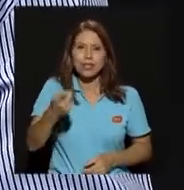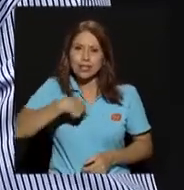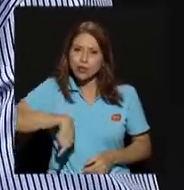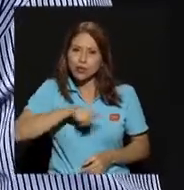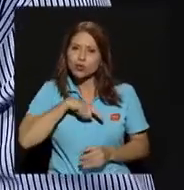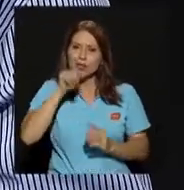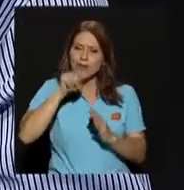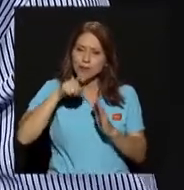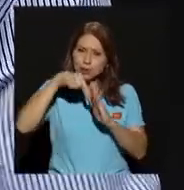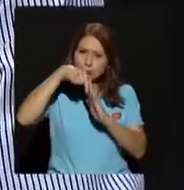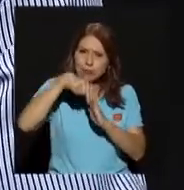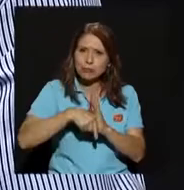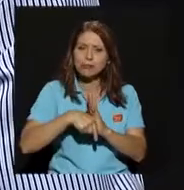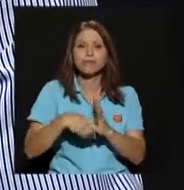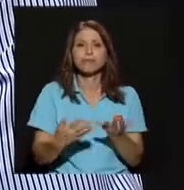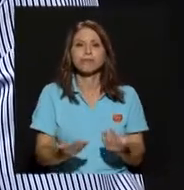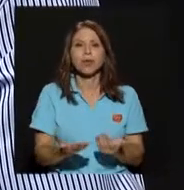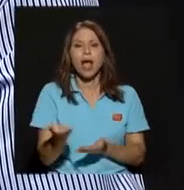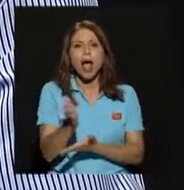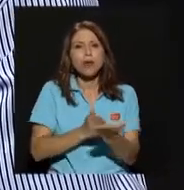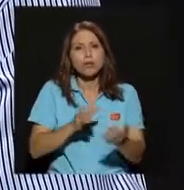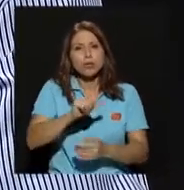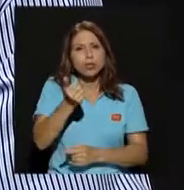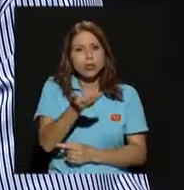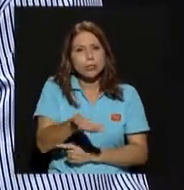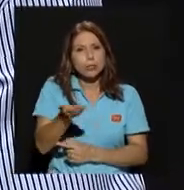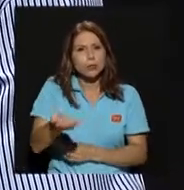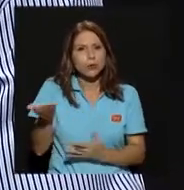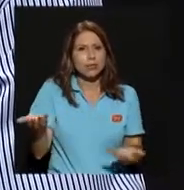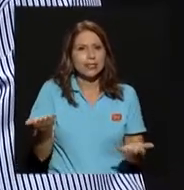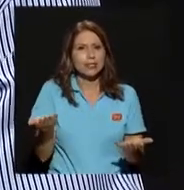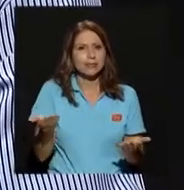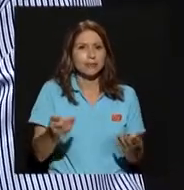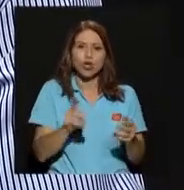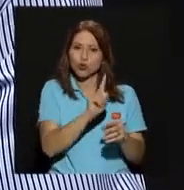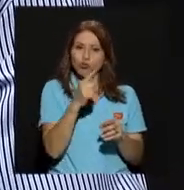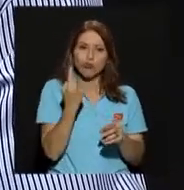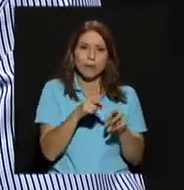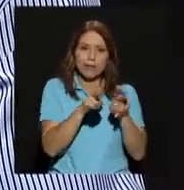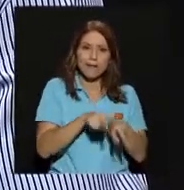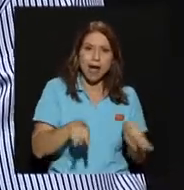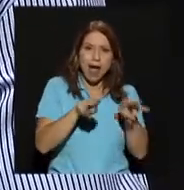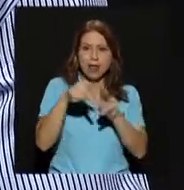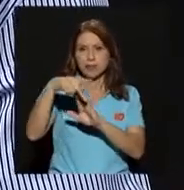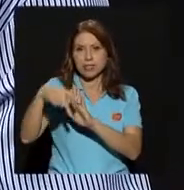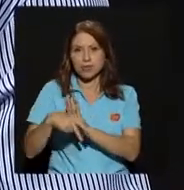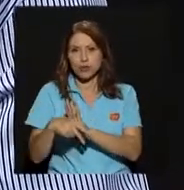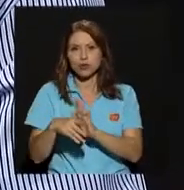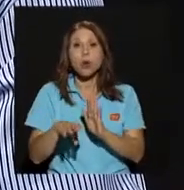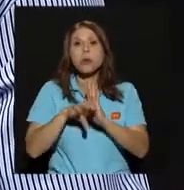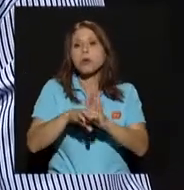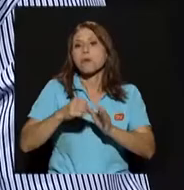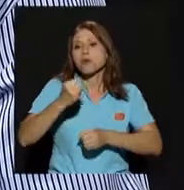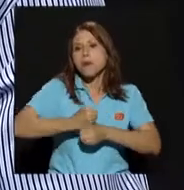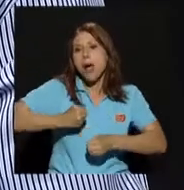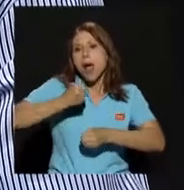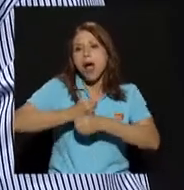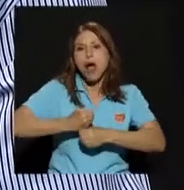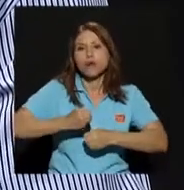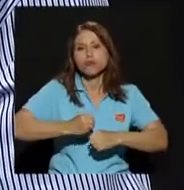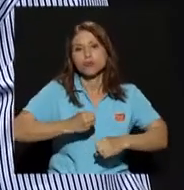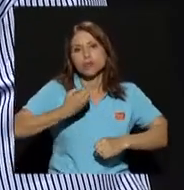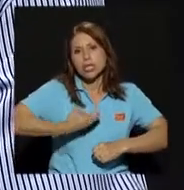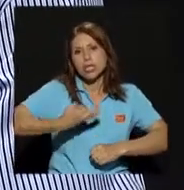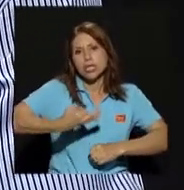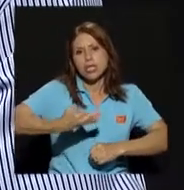ahondar. Hay algunas otras cosas aparte de principios y valores en la gestión del día a día. A mí me da mucha